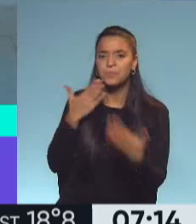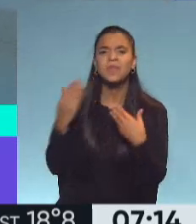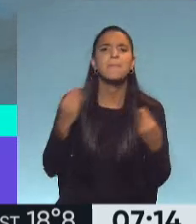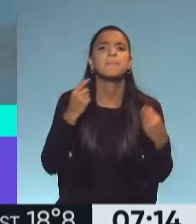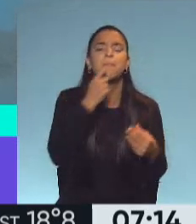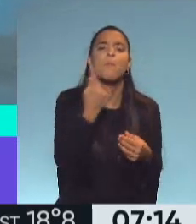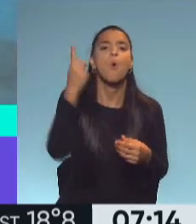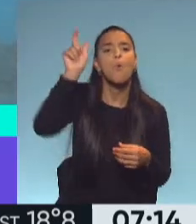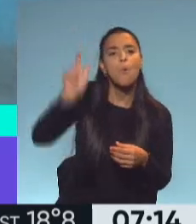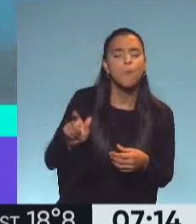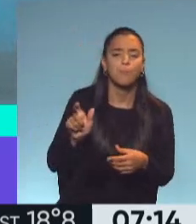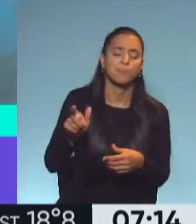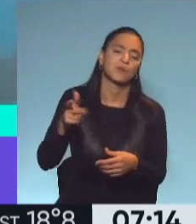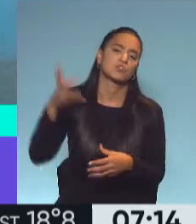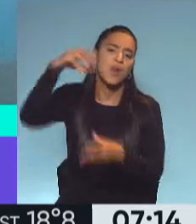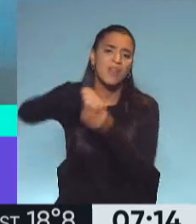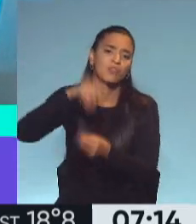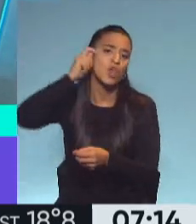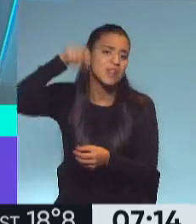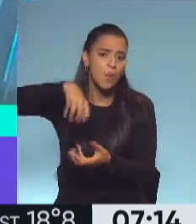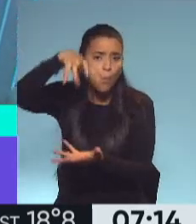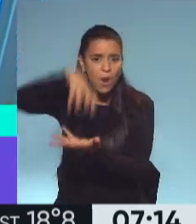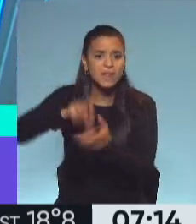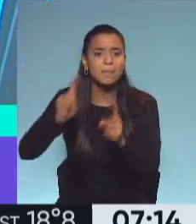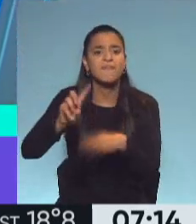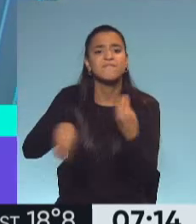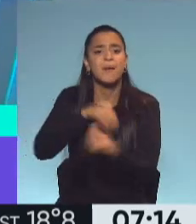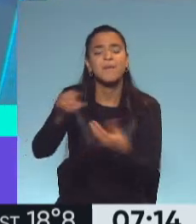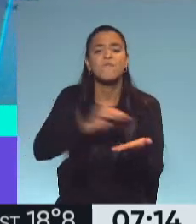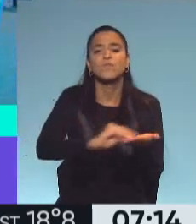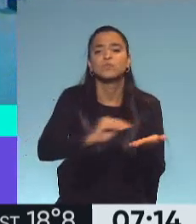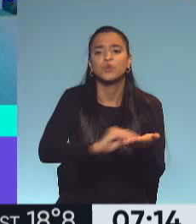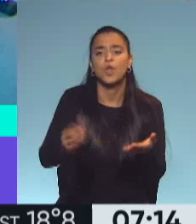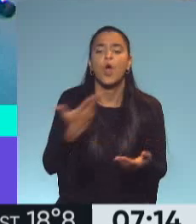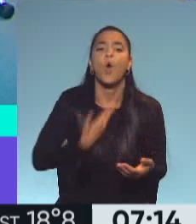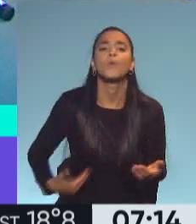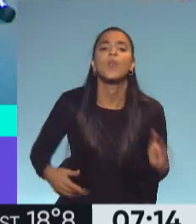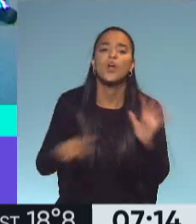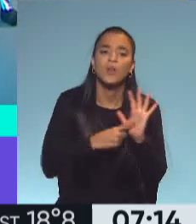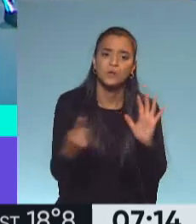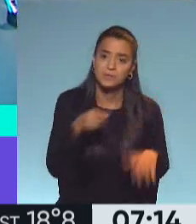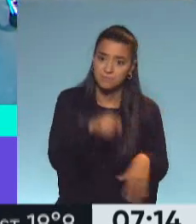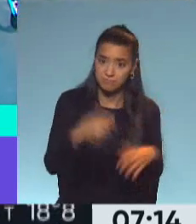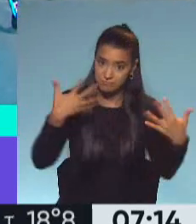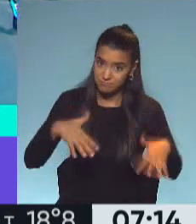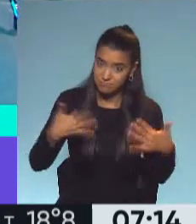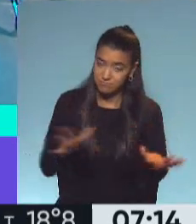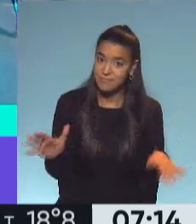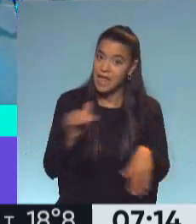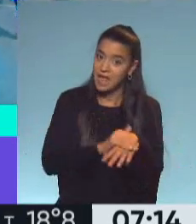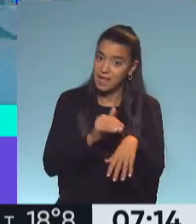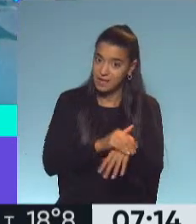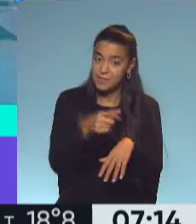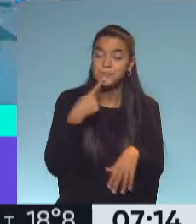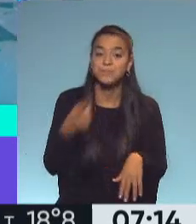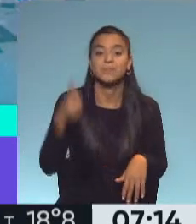cuando uno de los integrantes de ese tribunal, además, es familiar de un funcionario del gobierno de la ciudad, parte absolutamente, claro, comprometida con